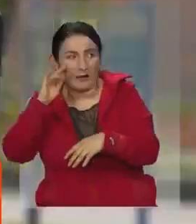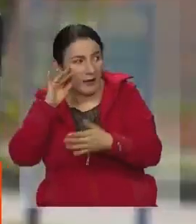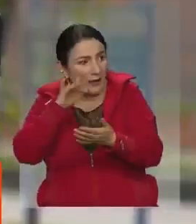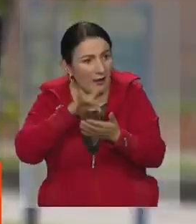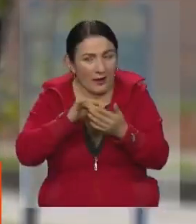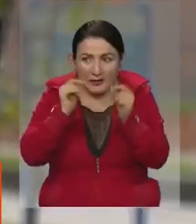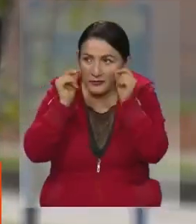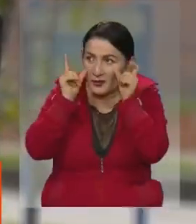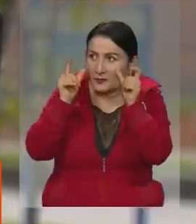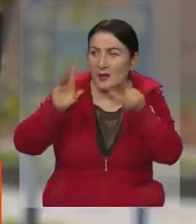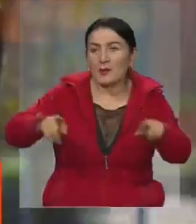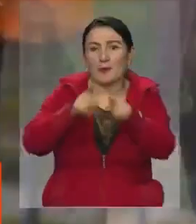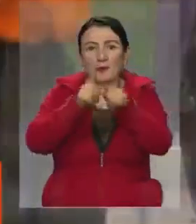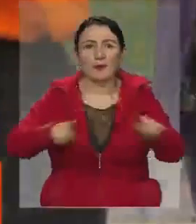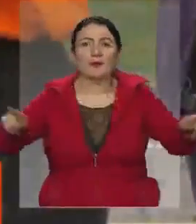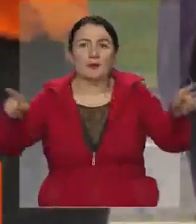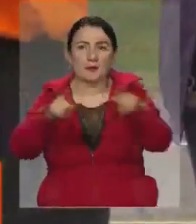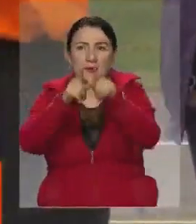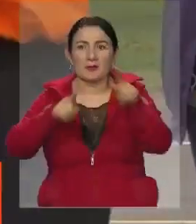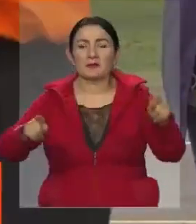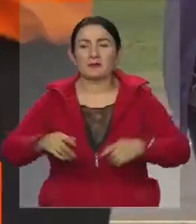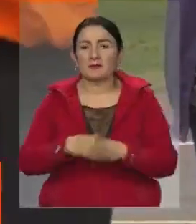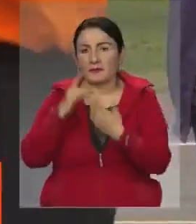sorpresa a disfrutar de este concierto.